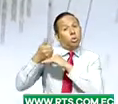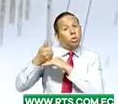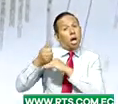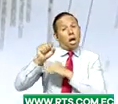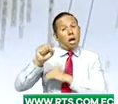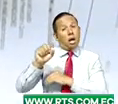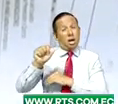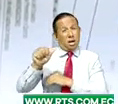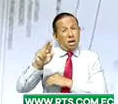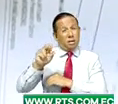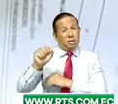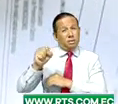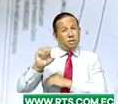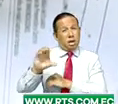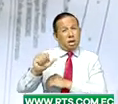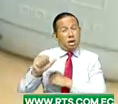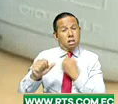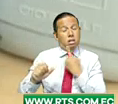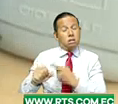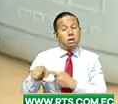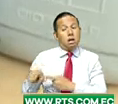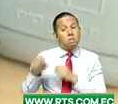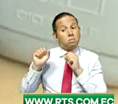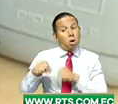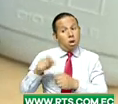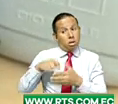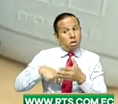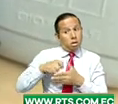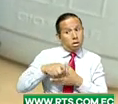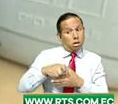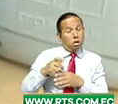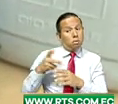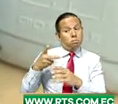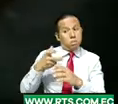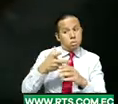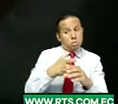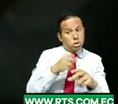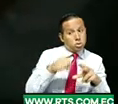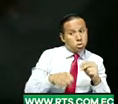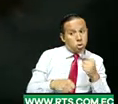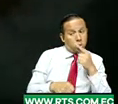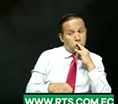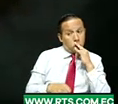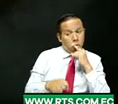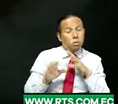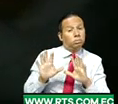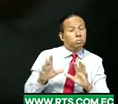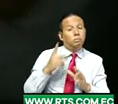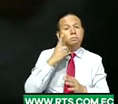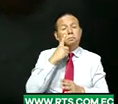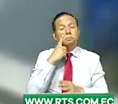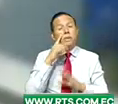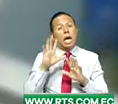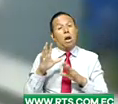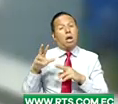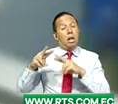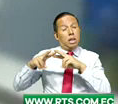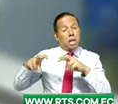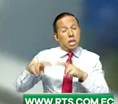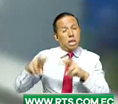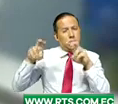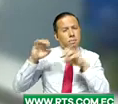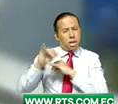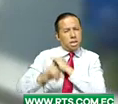ARCSA, quien deberá dar luz verde para la aplicación de dosis a infantes. Esto una vez que las evidencias científicas por